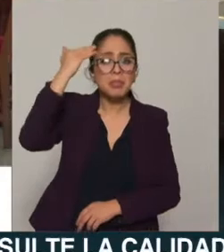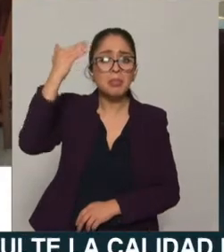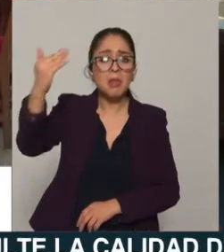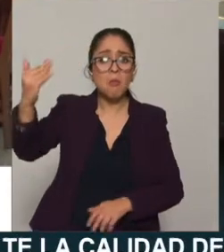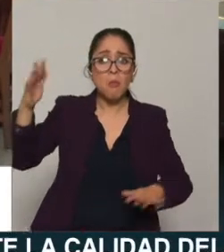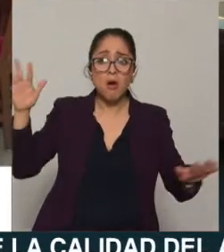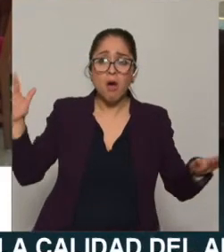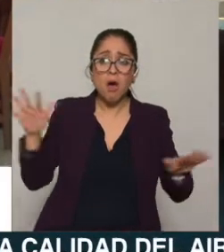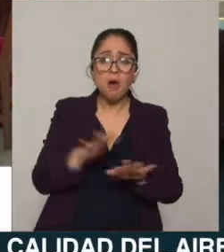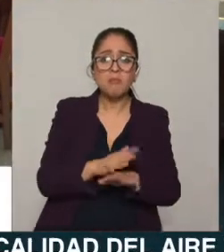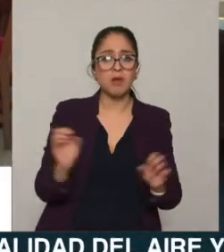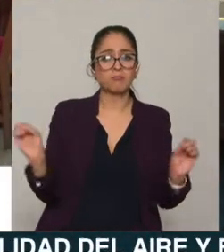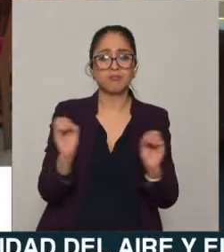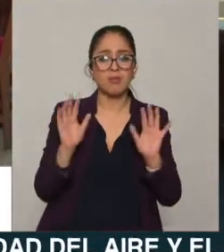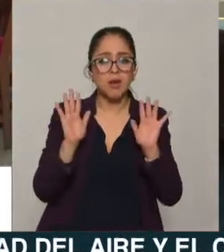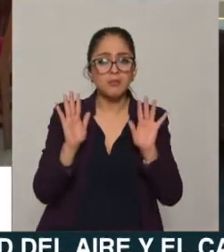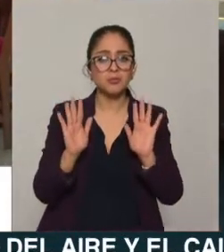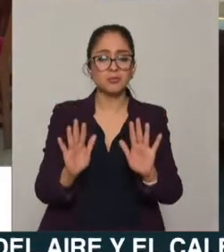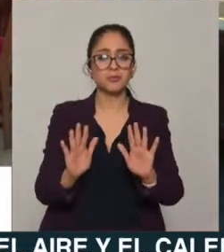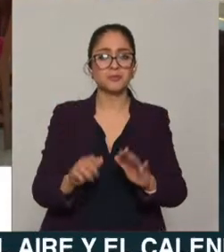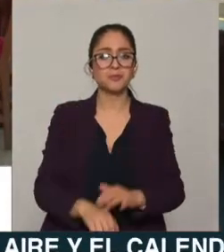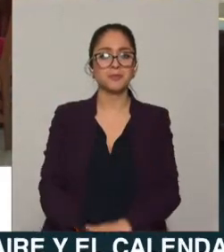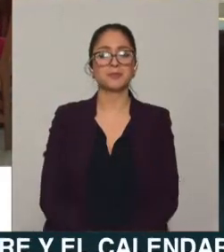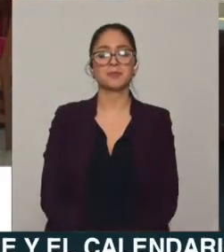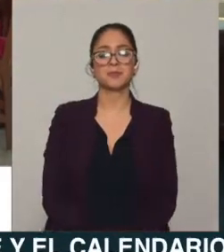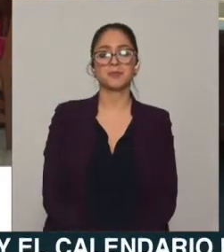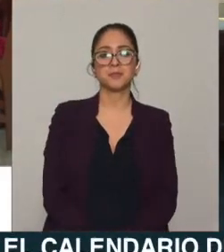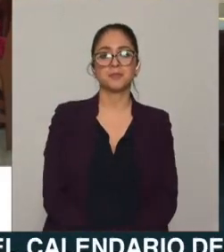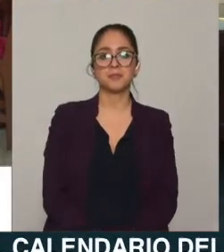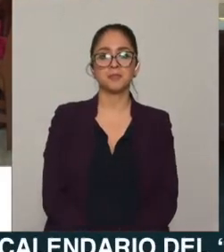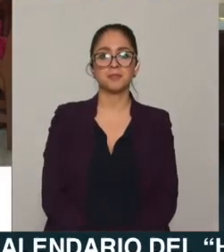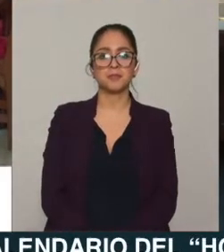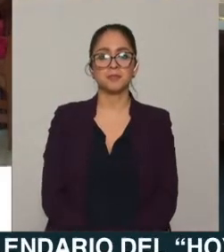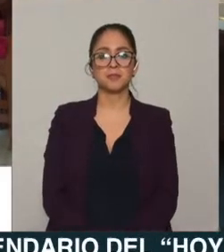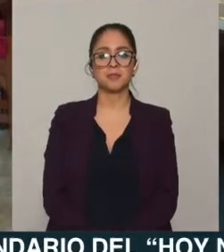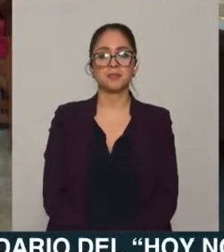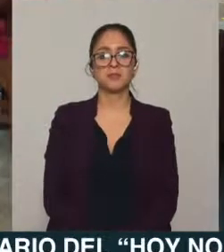transcurrido. Con imágenes de Manuel Hernández, Eric Pinto, 21 Noticias.